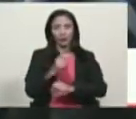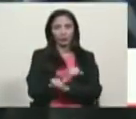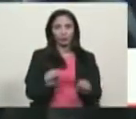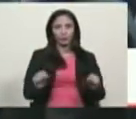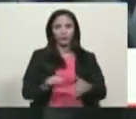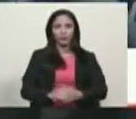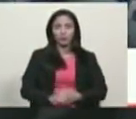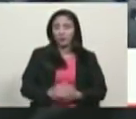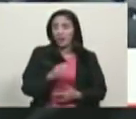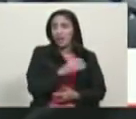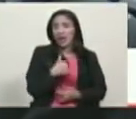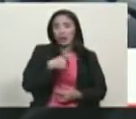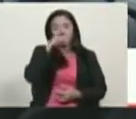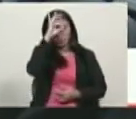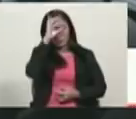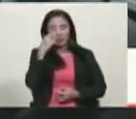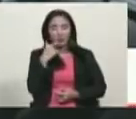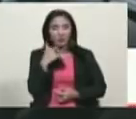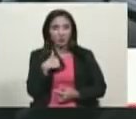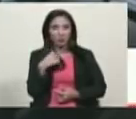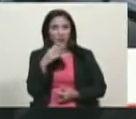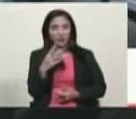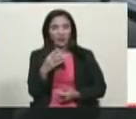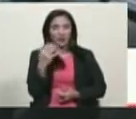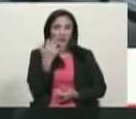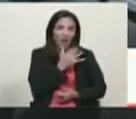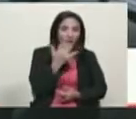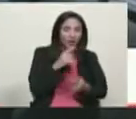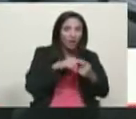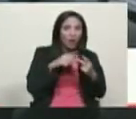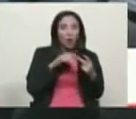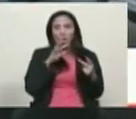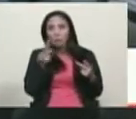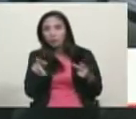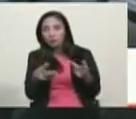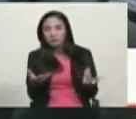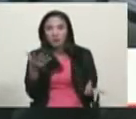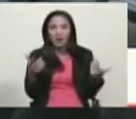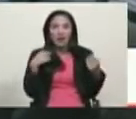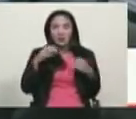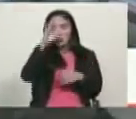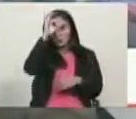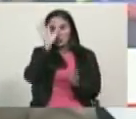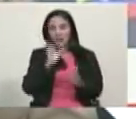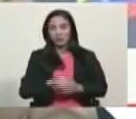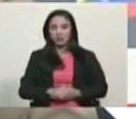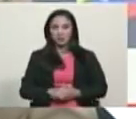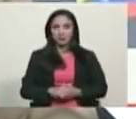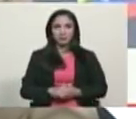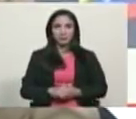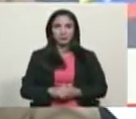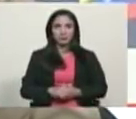No sabes si reírte o vomitar, o hacer las dos cosas a la vez.